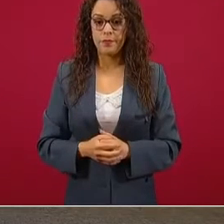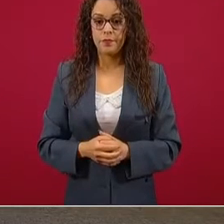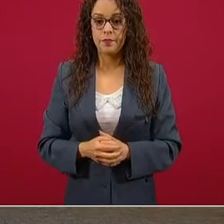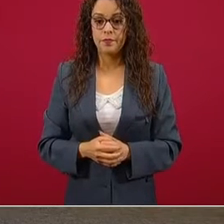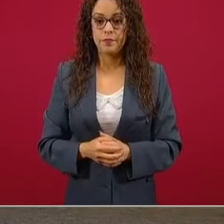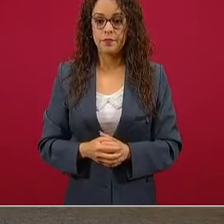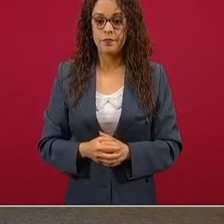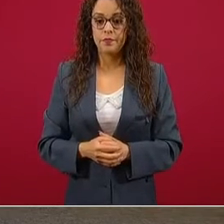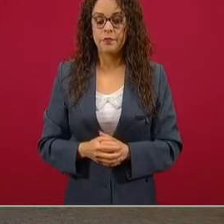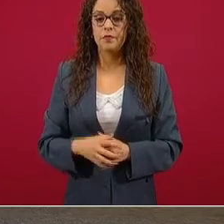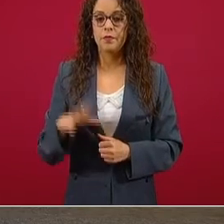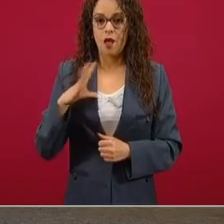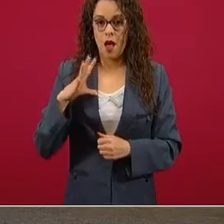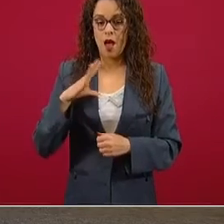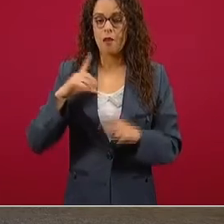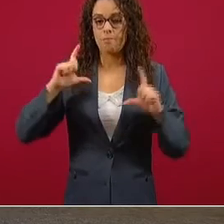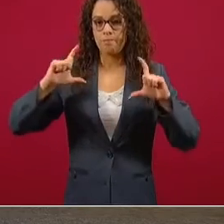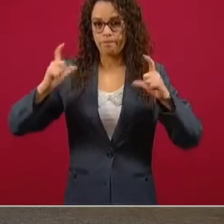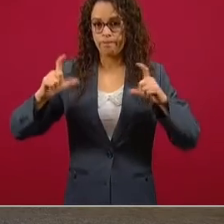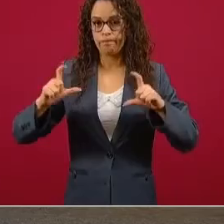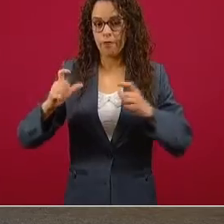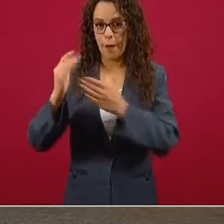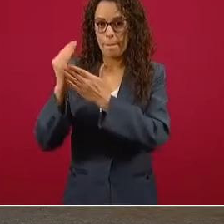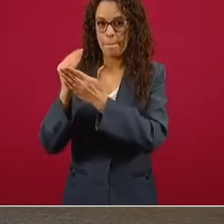Hay una disminución.